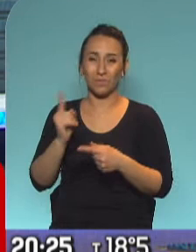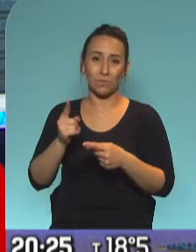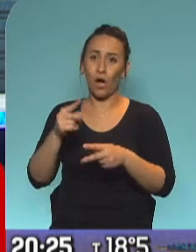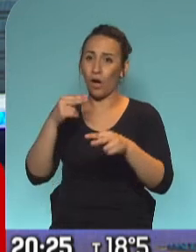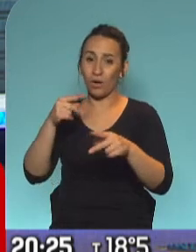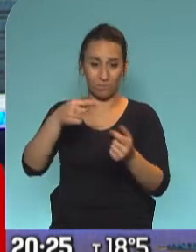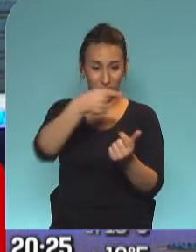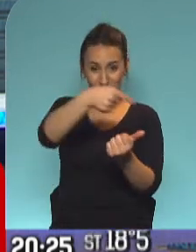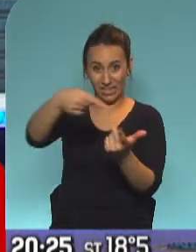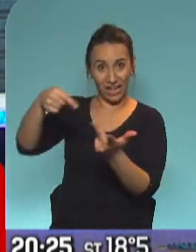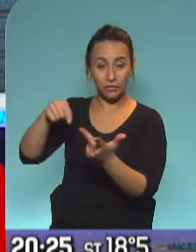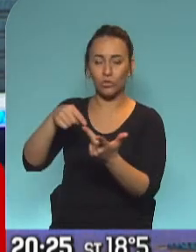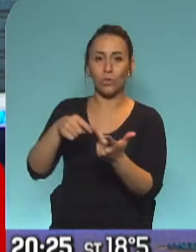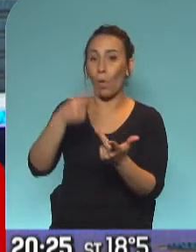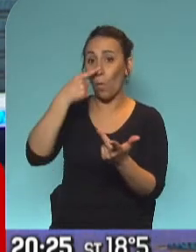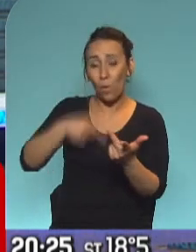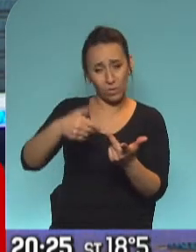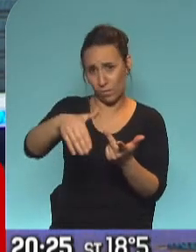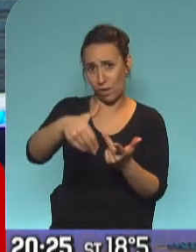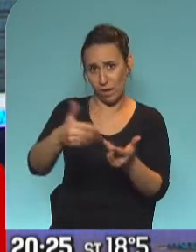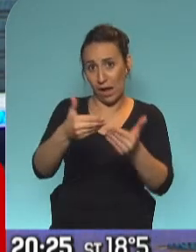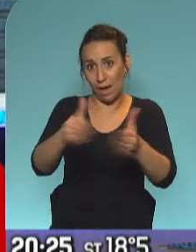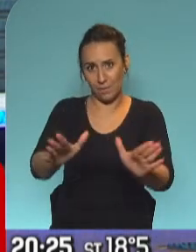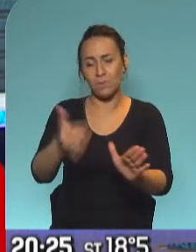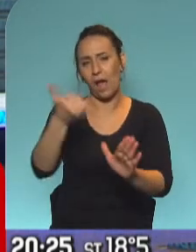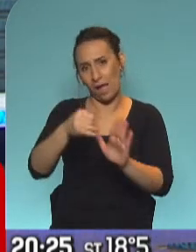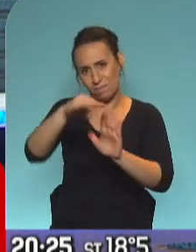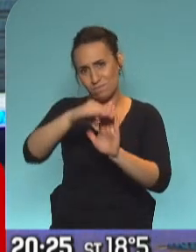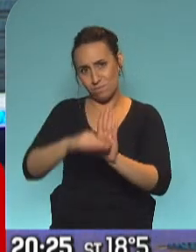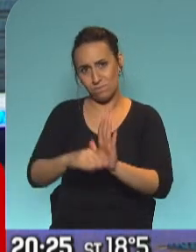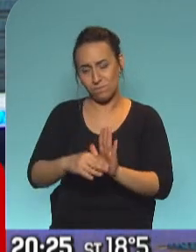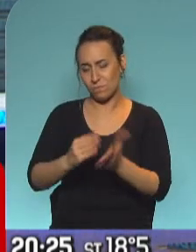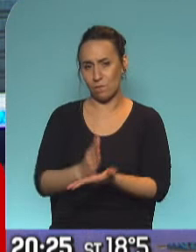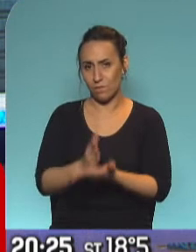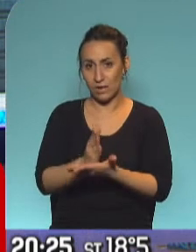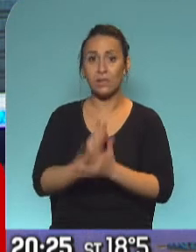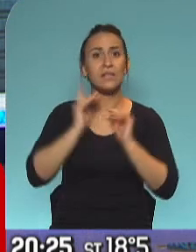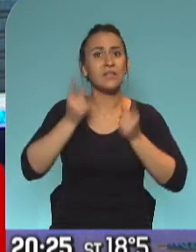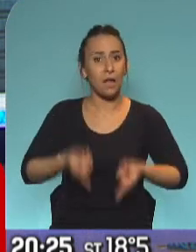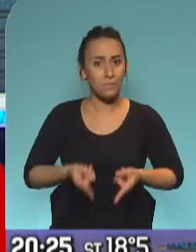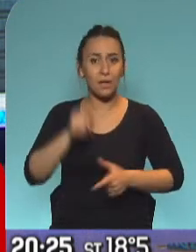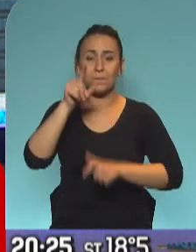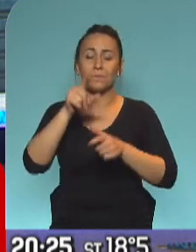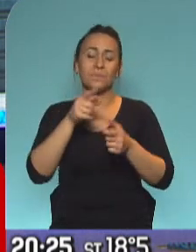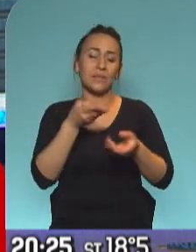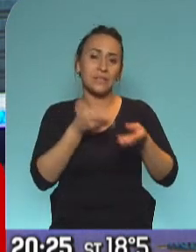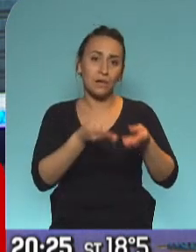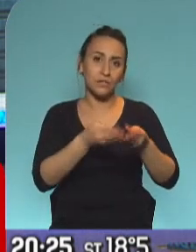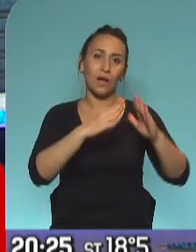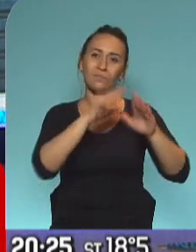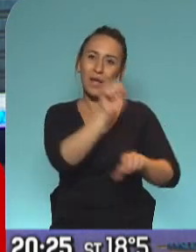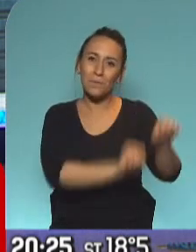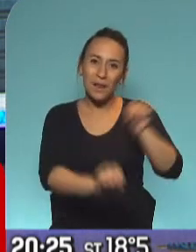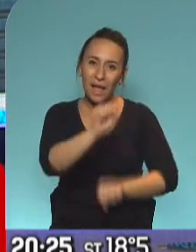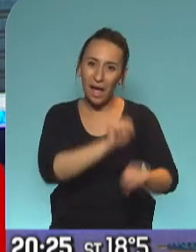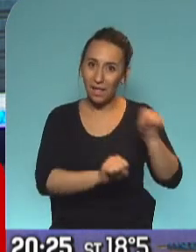en abrirse últimamente se están abriendo pero con restricciones todavía y también el servicio doméstico ya está atención porque en realidad las trabajadoras de